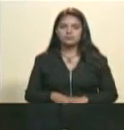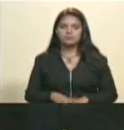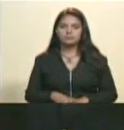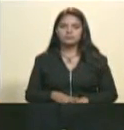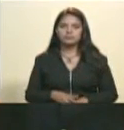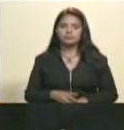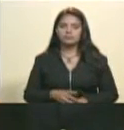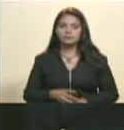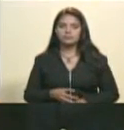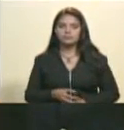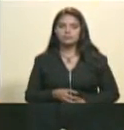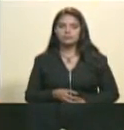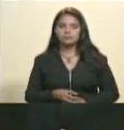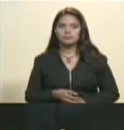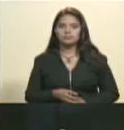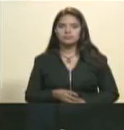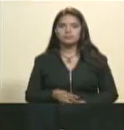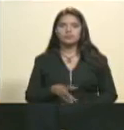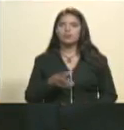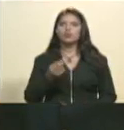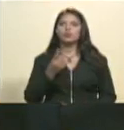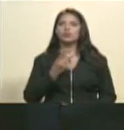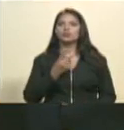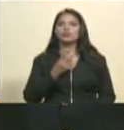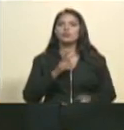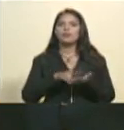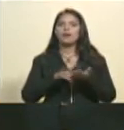la independencia nacional no solamente se garantiza